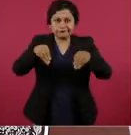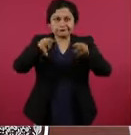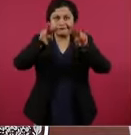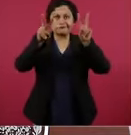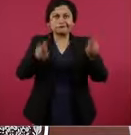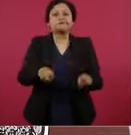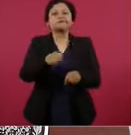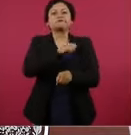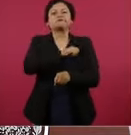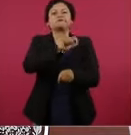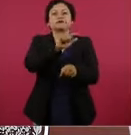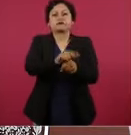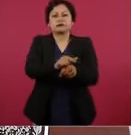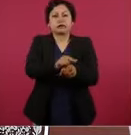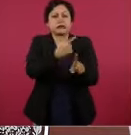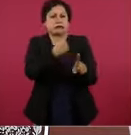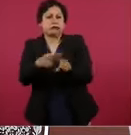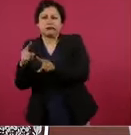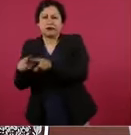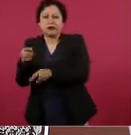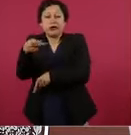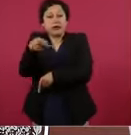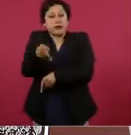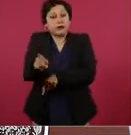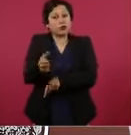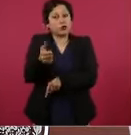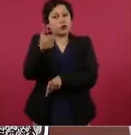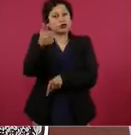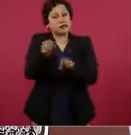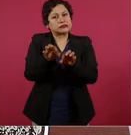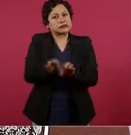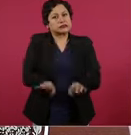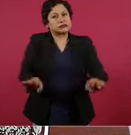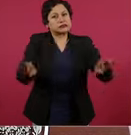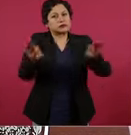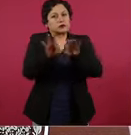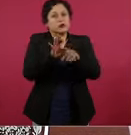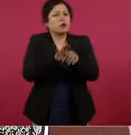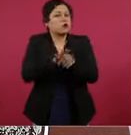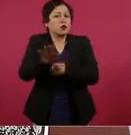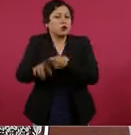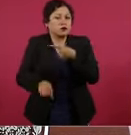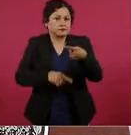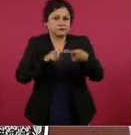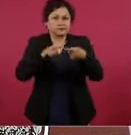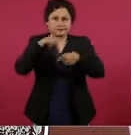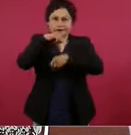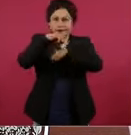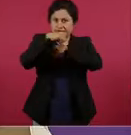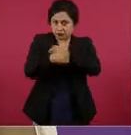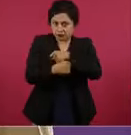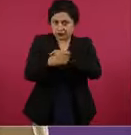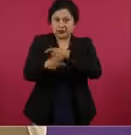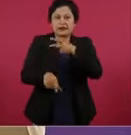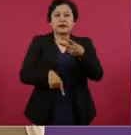son fundamentales para la operación de cualquier hospital: cirugía, desde luego